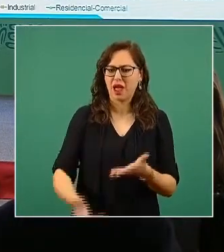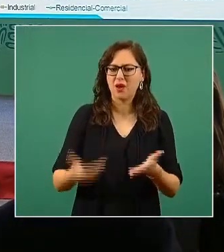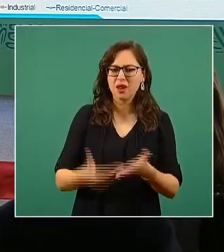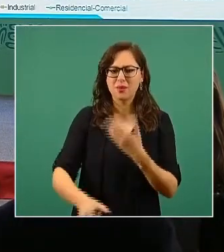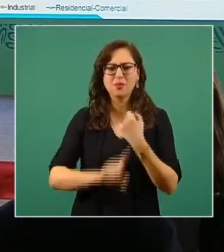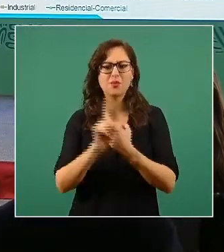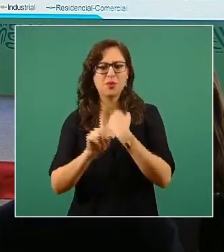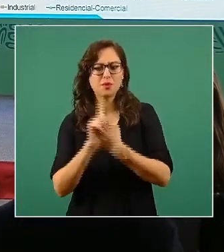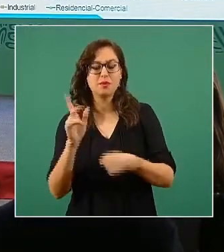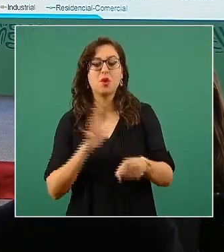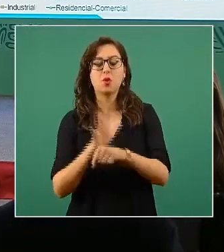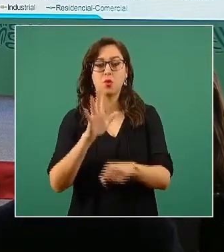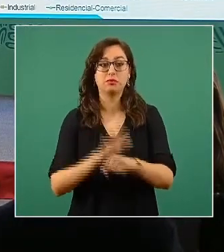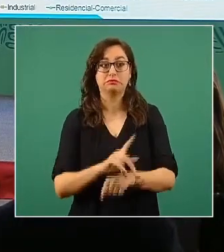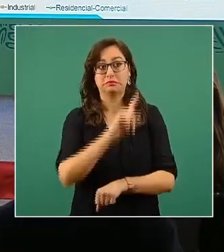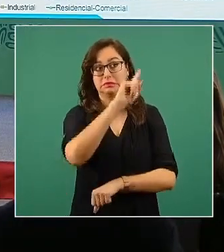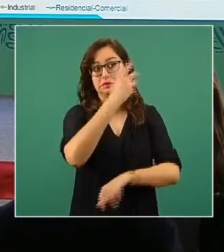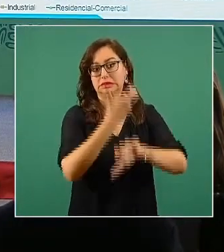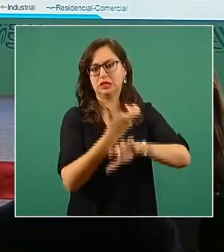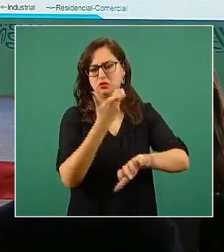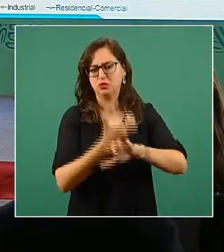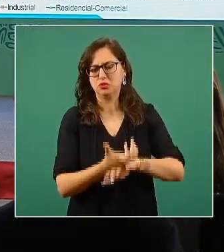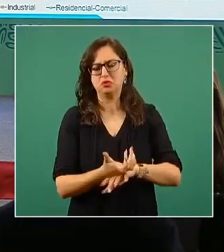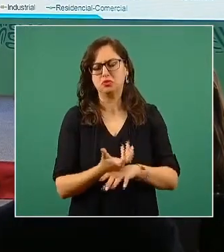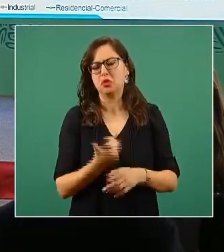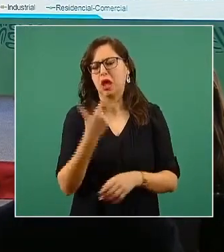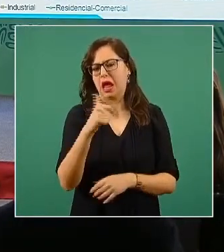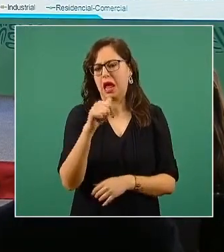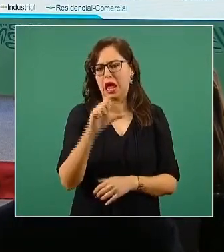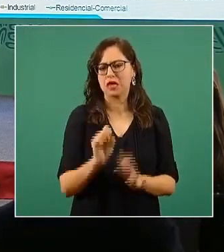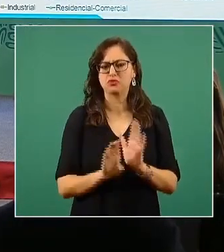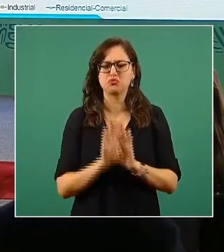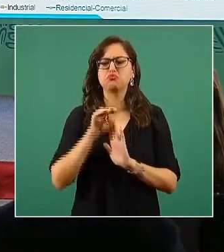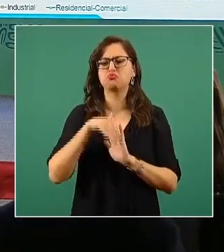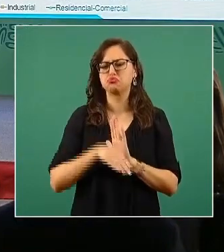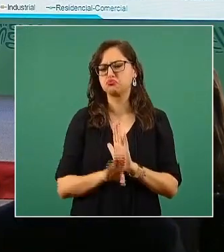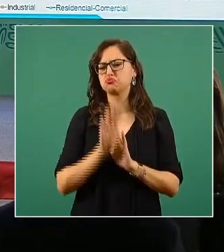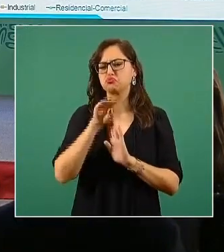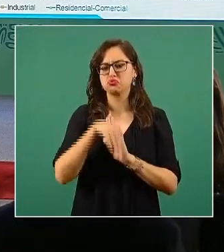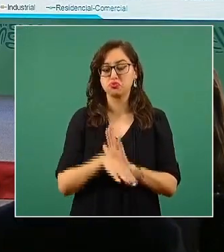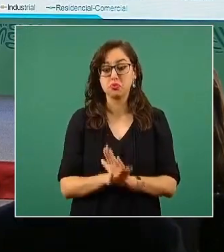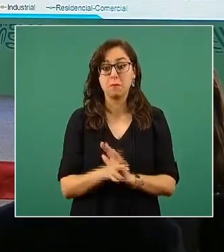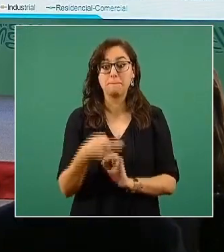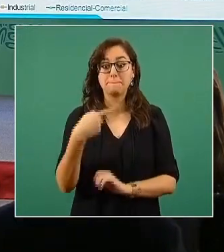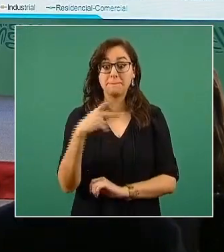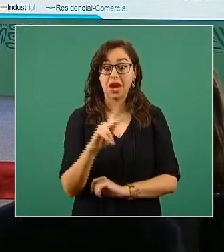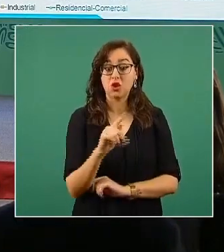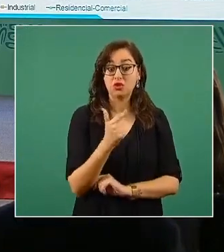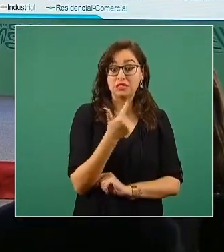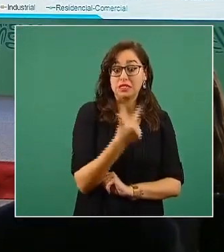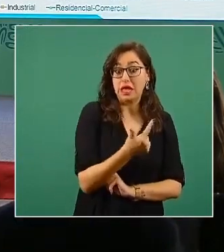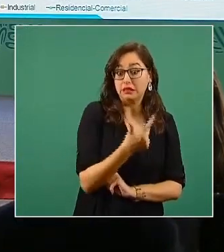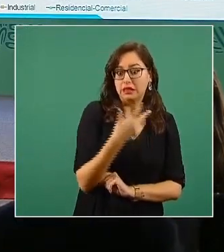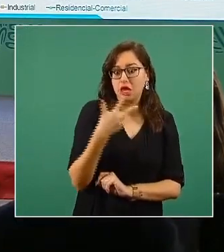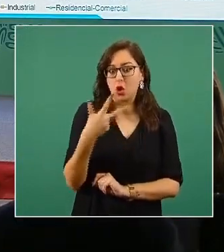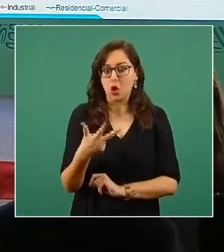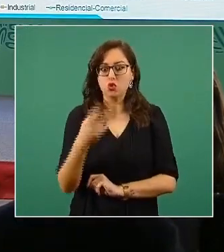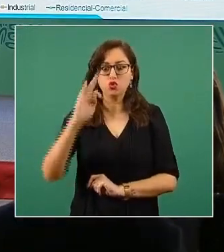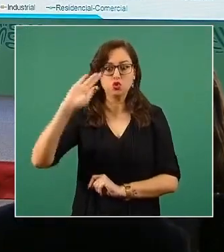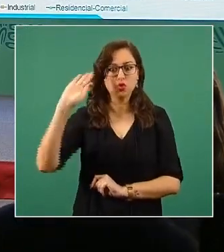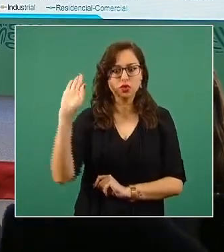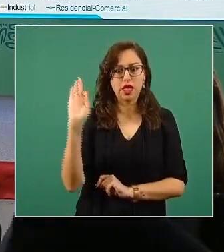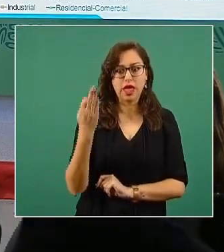bien tiene altibajos, realmente presenta un pico importante a partir del 7-8 de febrero, cuando empieza toda